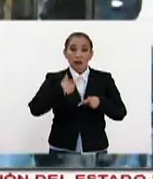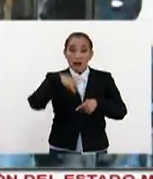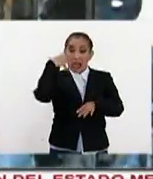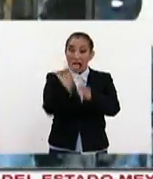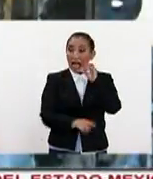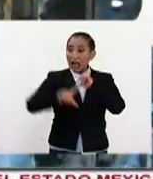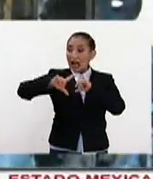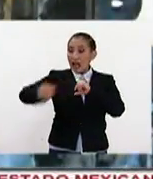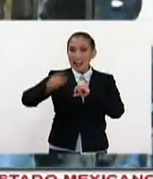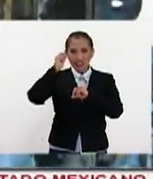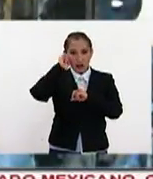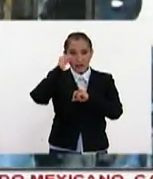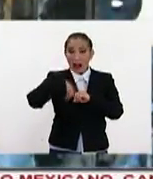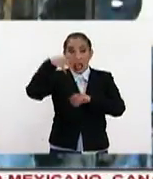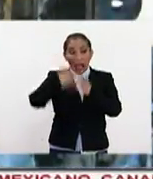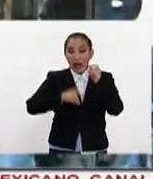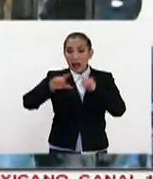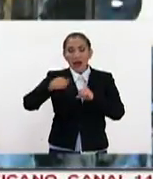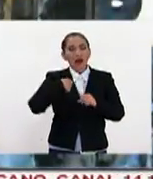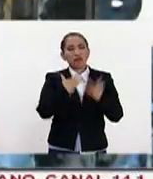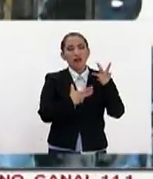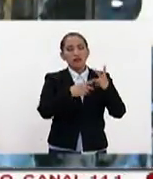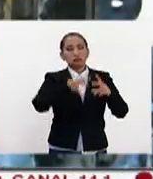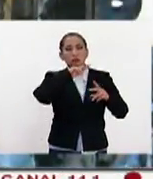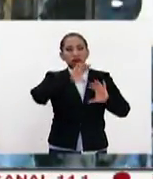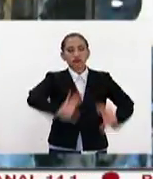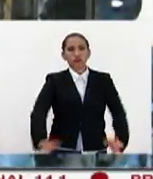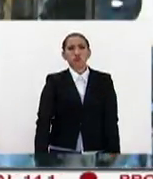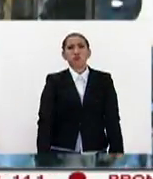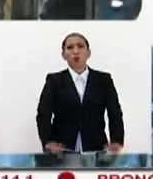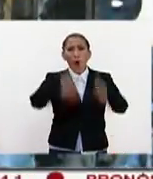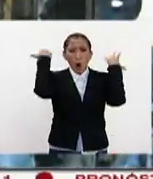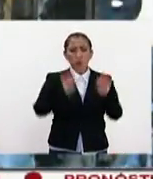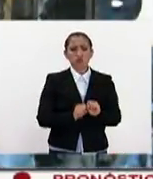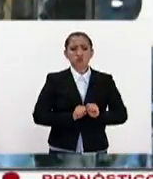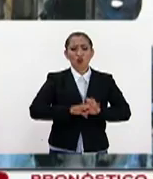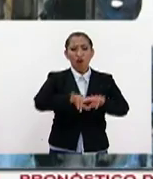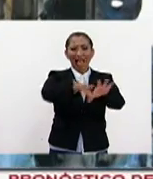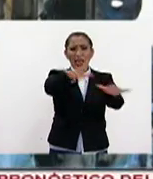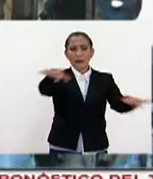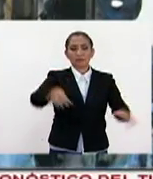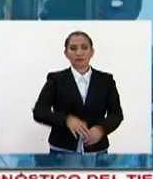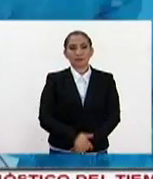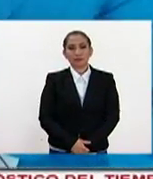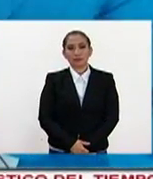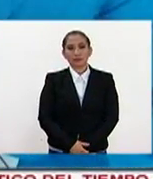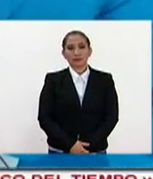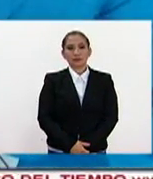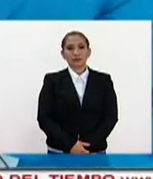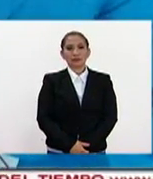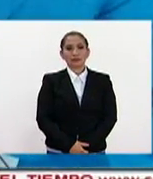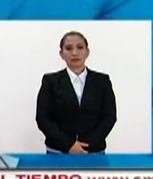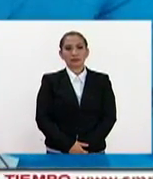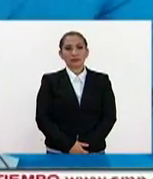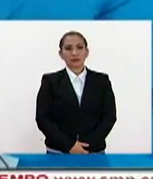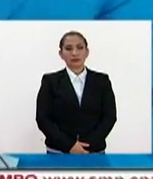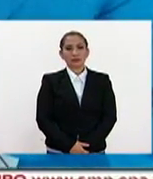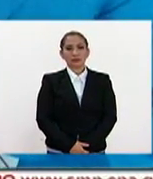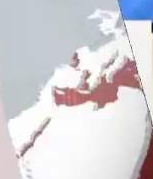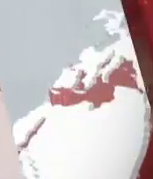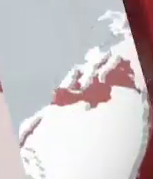lograron escapar, entre ellos el chofer, quien explicó que el fuego se extendió extremadamente rápido.